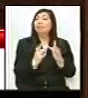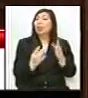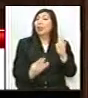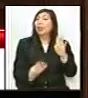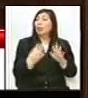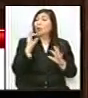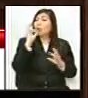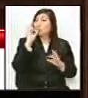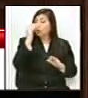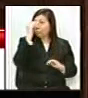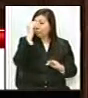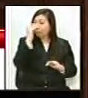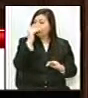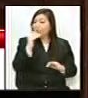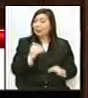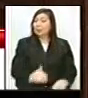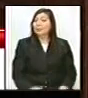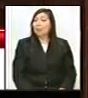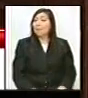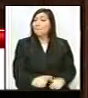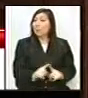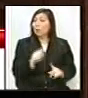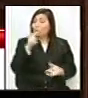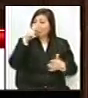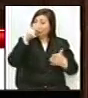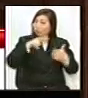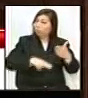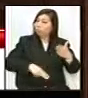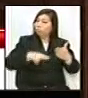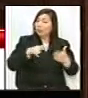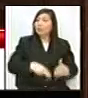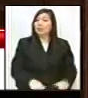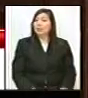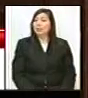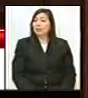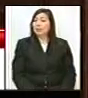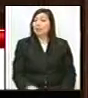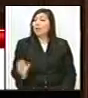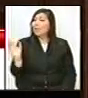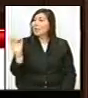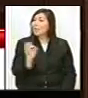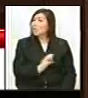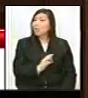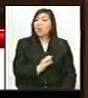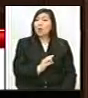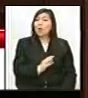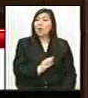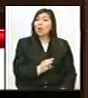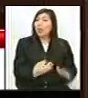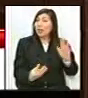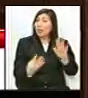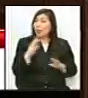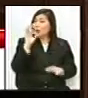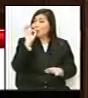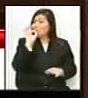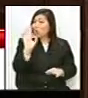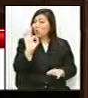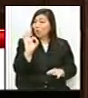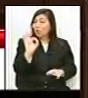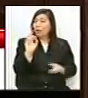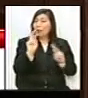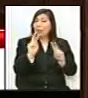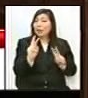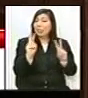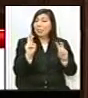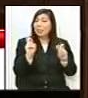14 puntos, tal y como señalado. Pero si ustedes dan una lectura rápida, en ninguno de los 14 puntos se fija